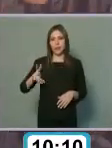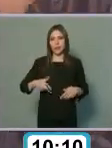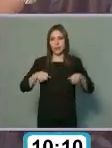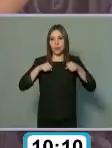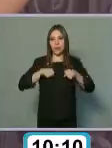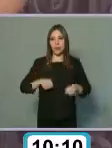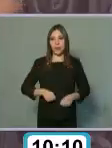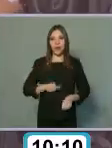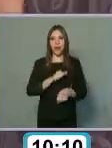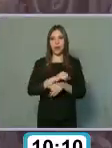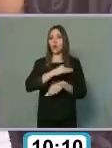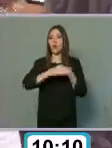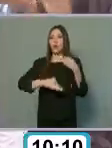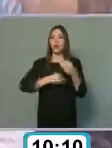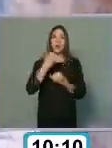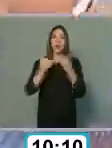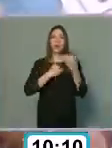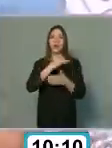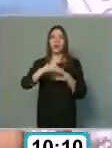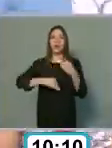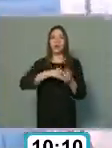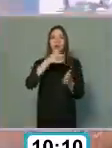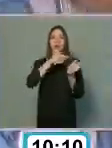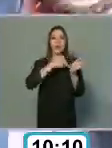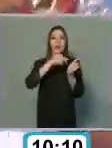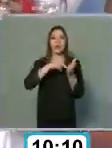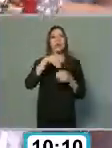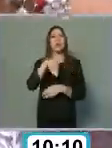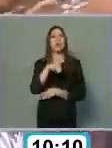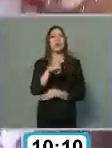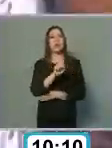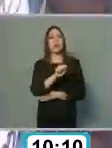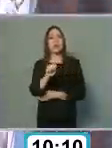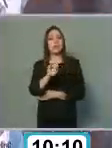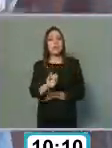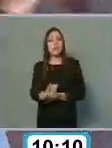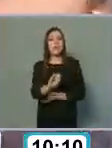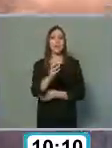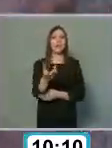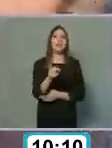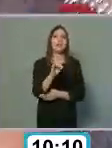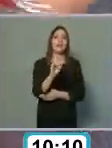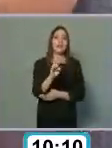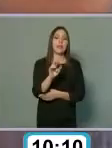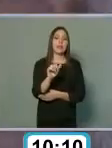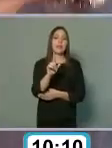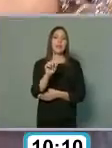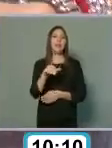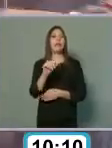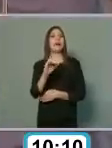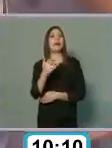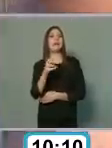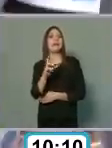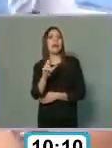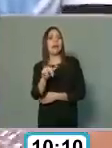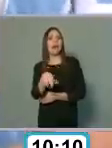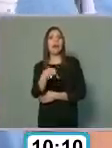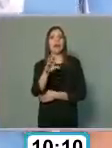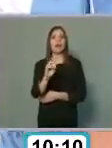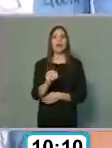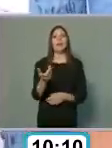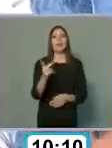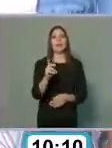todos los jugadores. Ah, ¿por todos? Por todos. Ahí por cheque la Messi, cámara. Messi, Dybala, Mascherano, Enzo